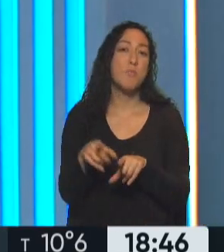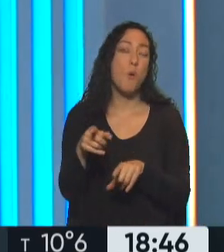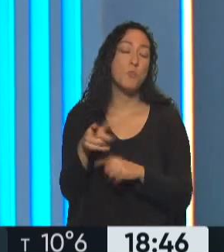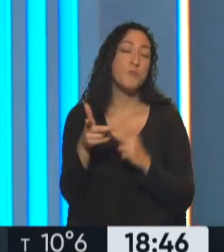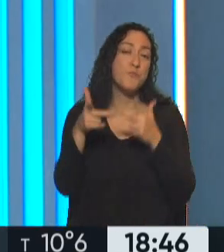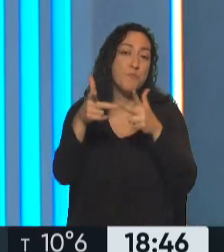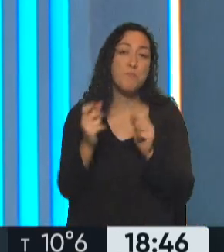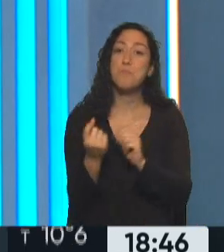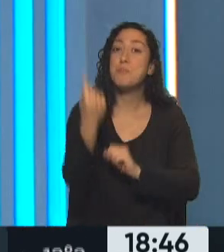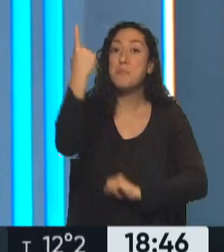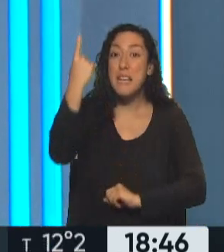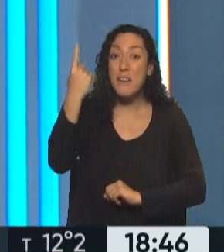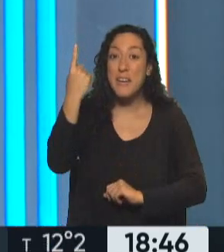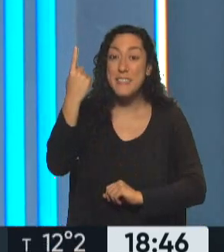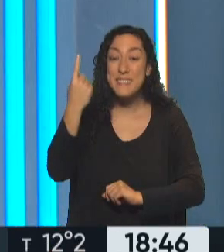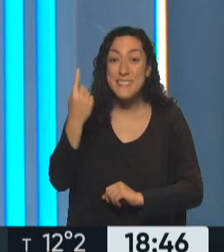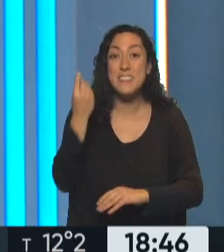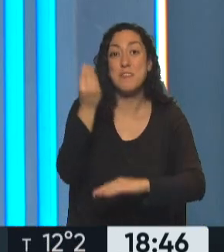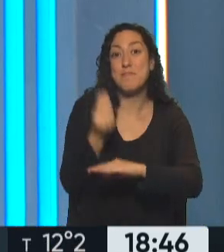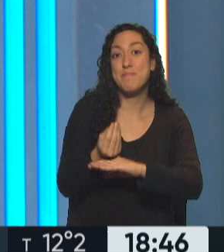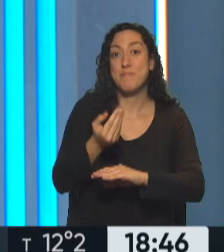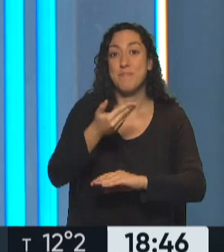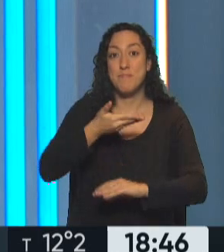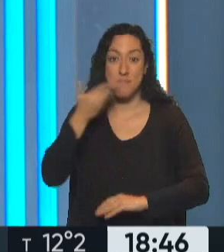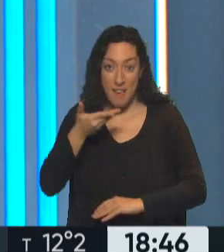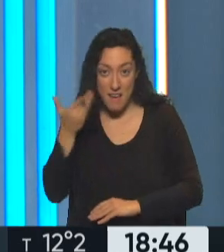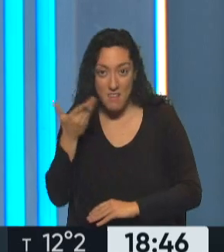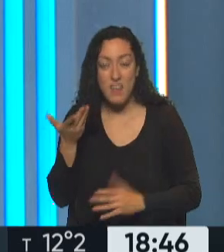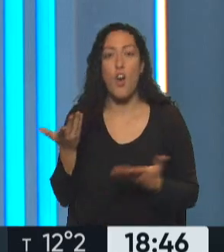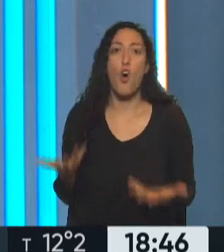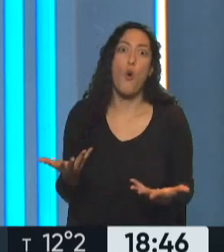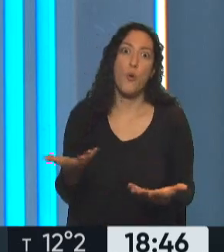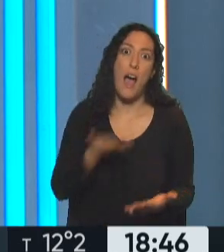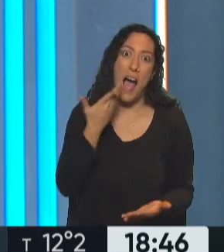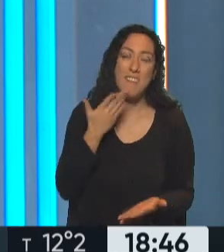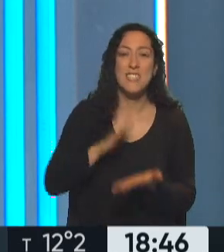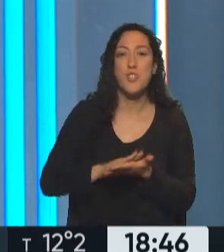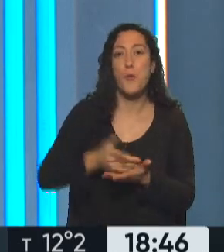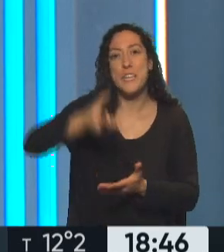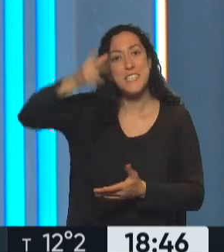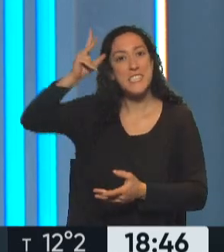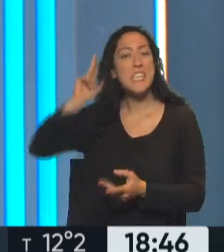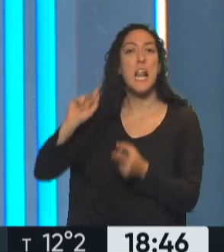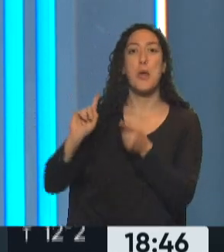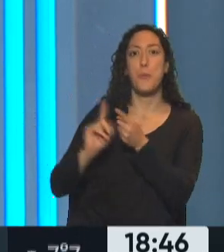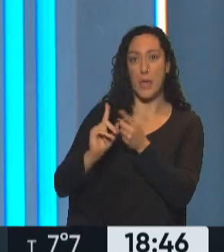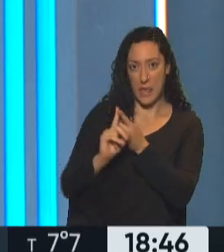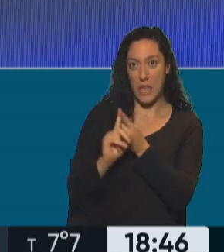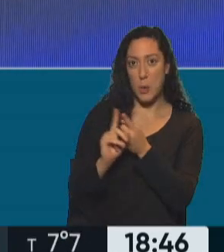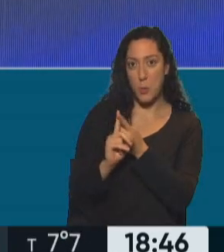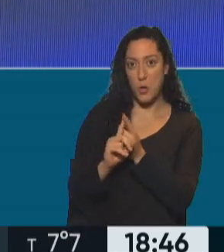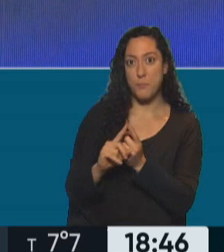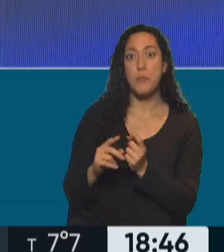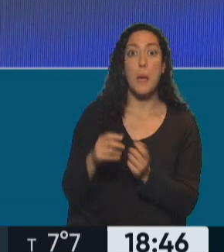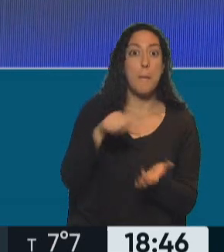primera conferencia de prensa en la cual, por supuesto, se refirió al vínculo particularmente con Chile. De hecho, dos países que tienen una historia